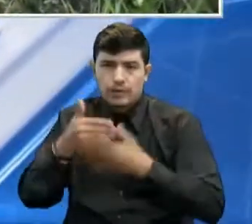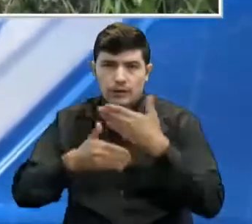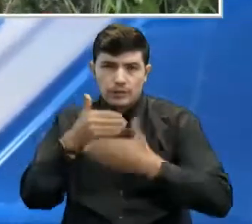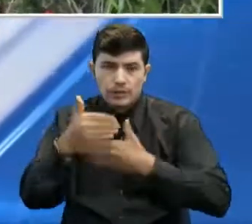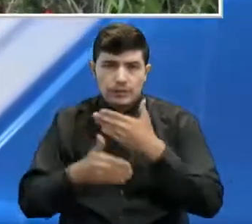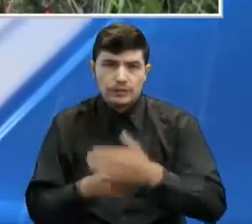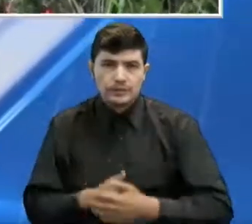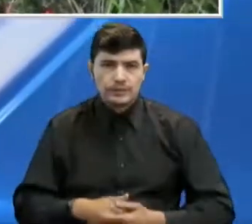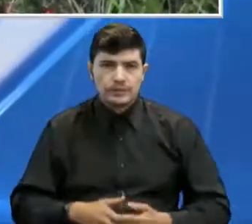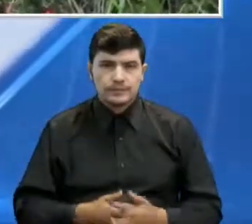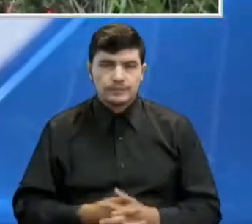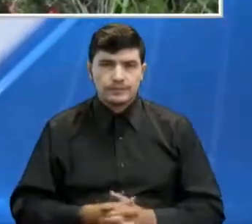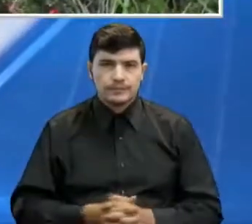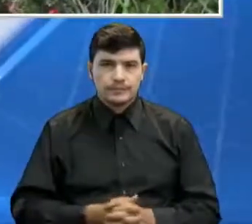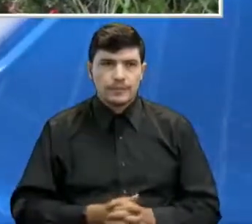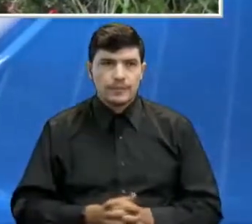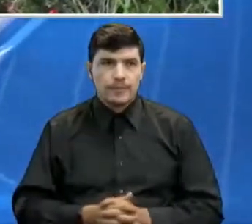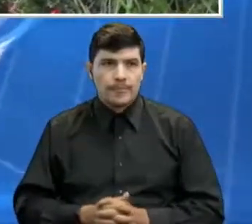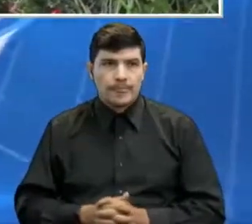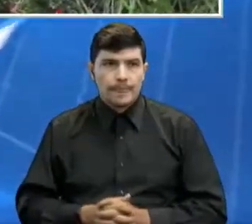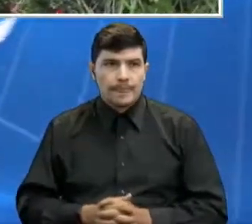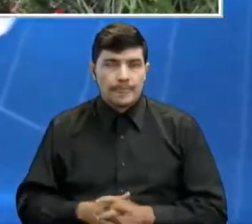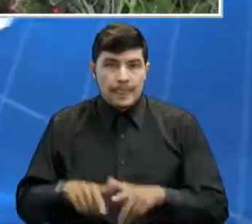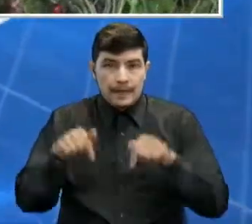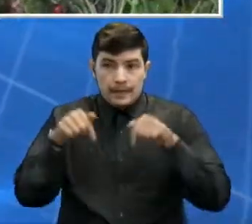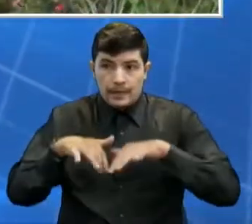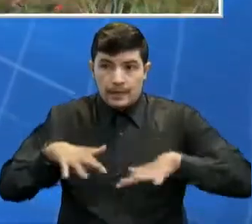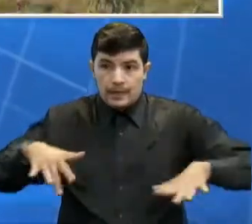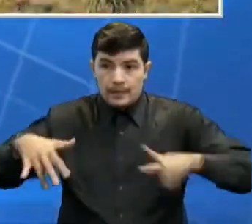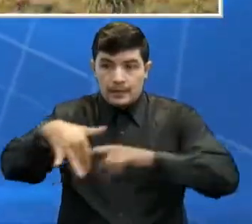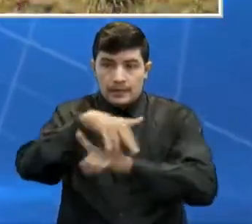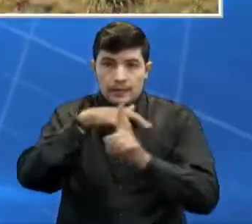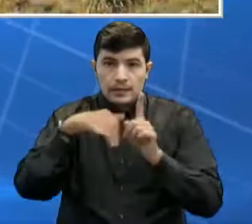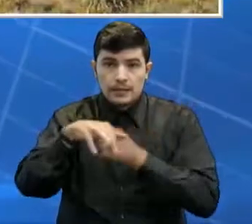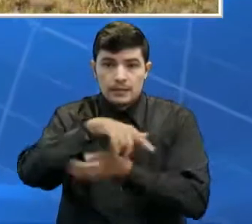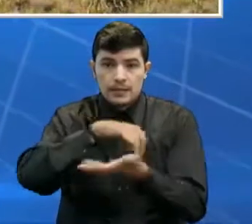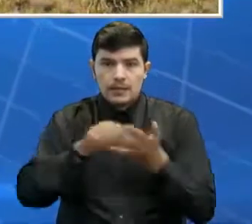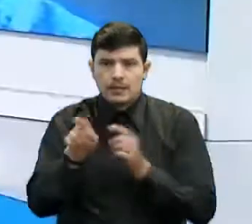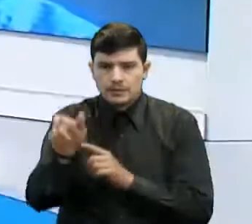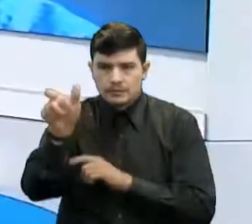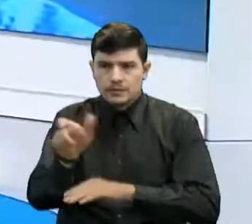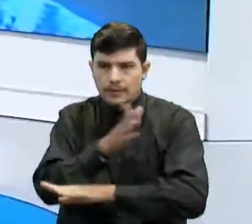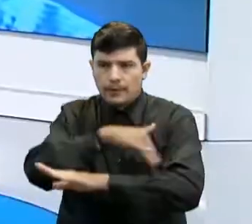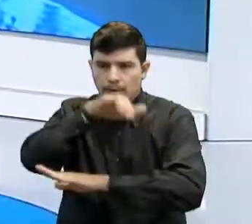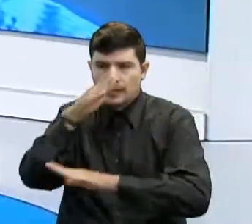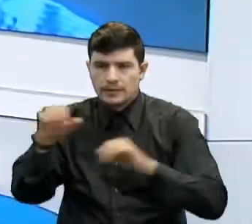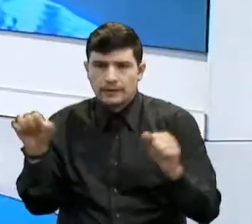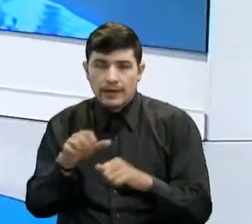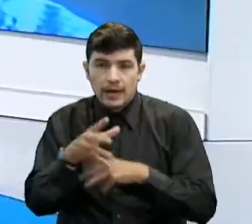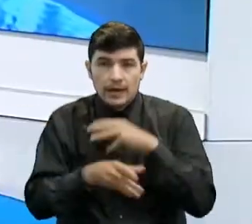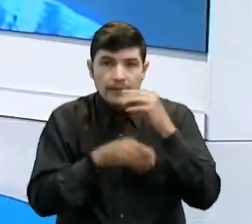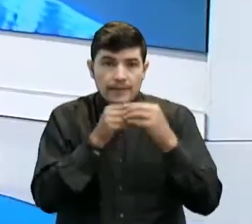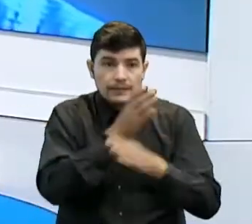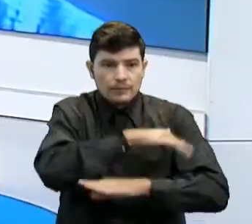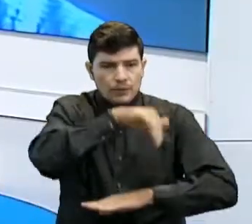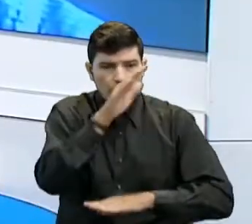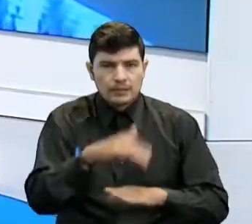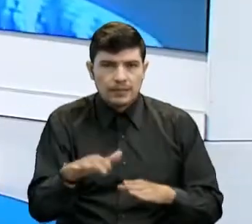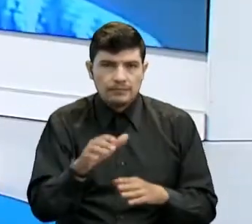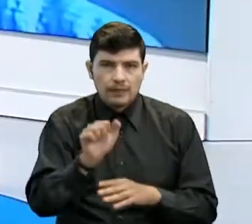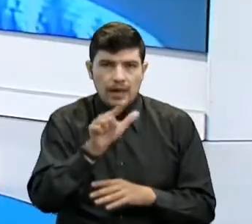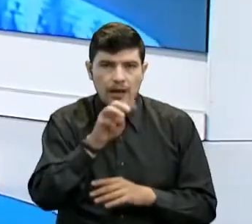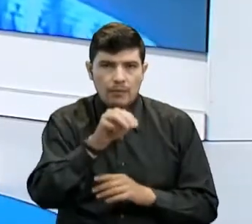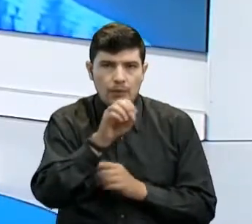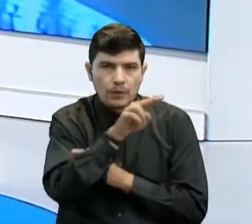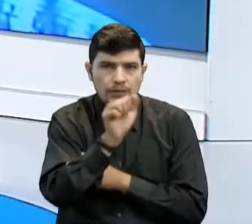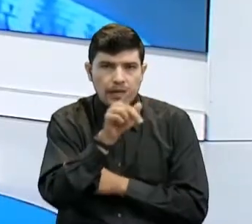los 37 páramos del país. En lo que respecta a Santander, pues tenemos el páramo de Santurbán y el páramo del Almorzadero. Bueno,